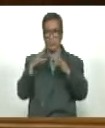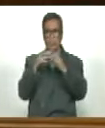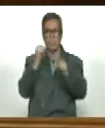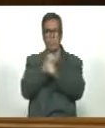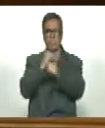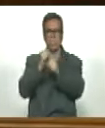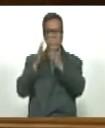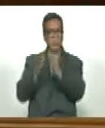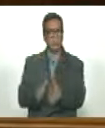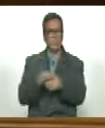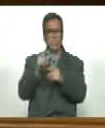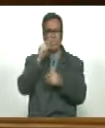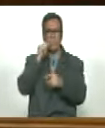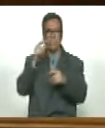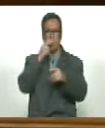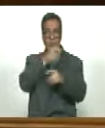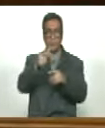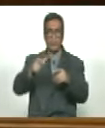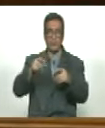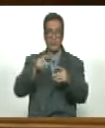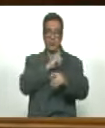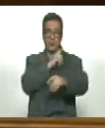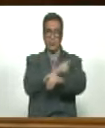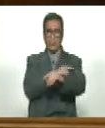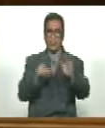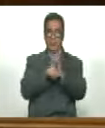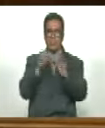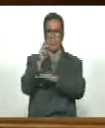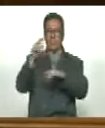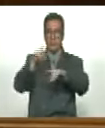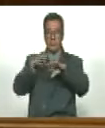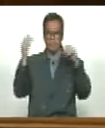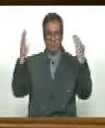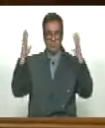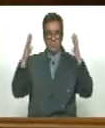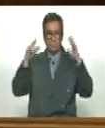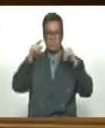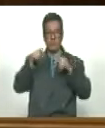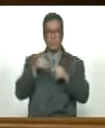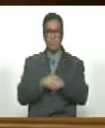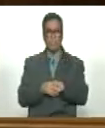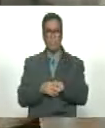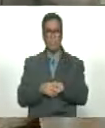trabajadores y trabajadoras del Poder Legislativo, de la Asamblea Nacional. Nuestro aplauso